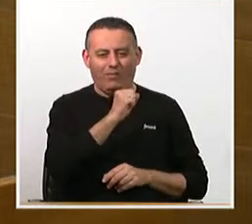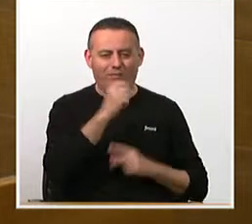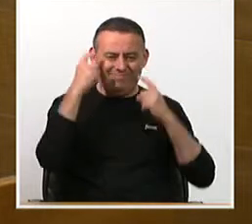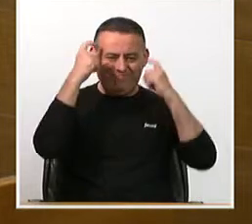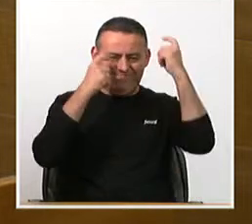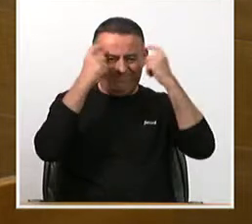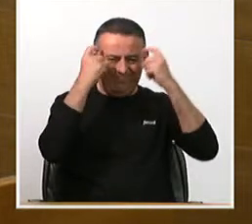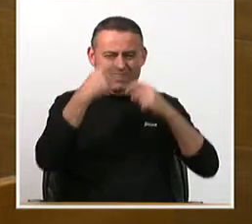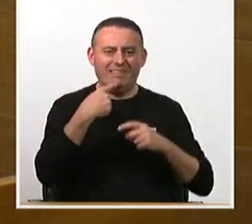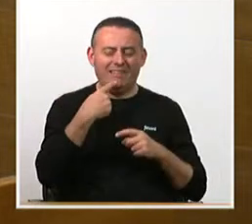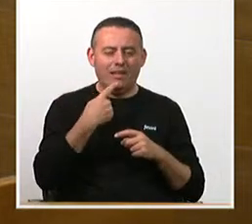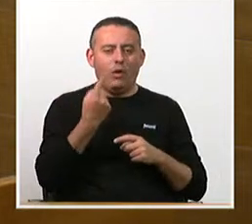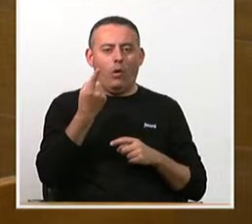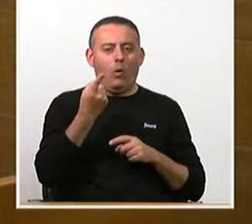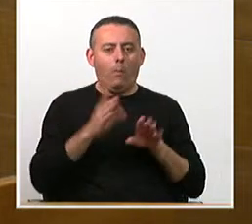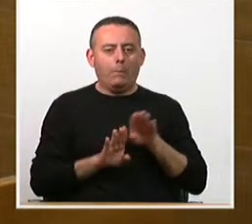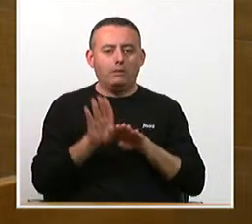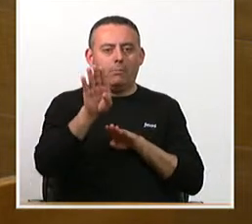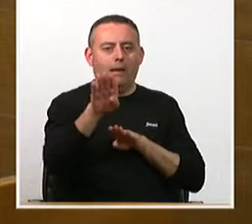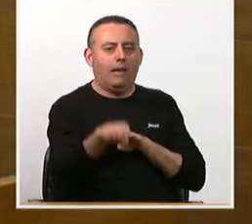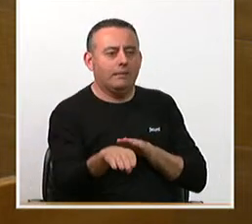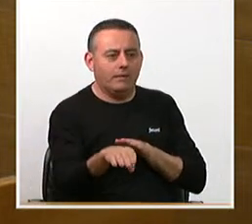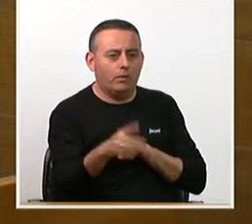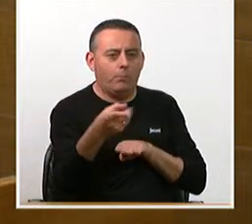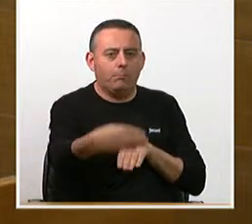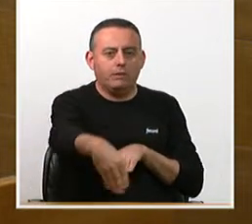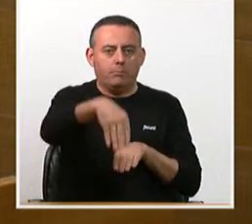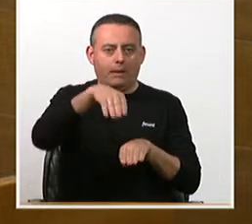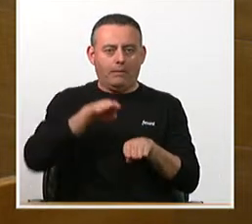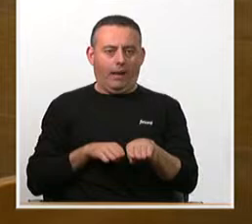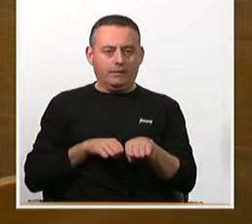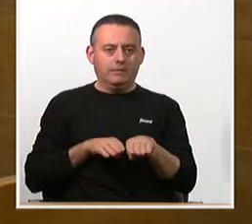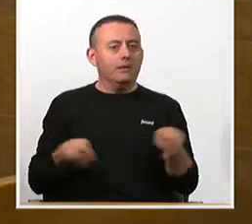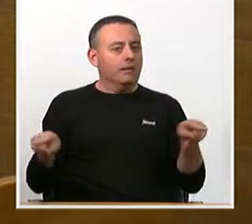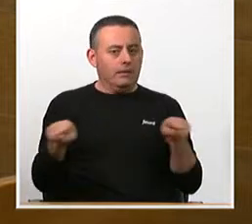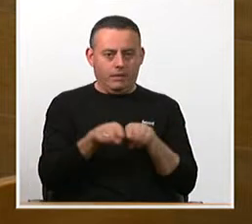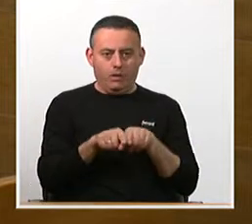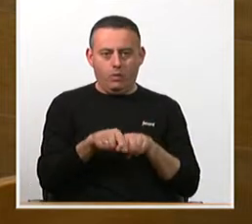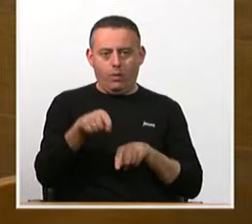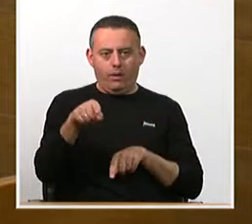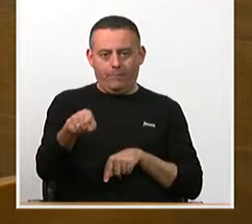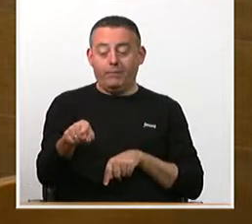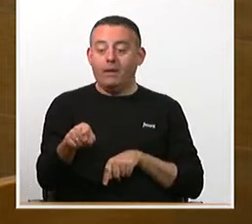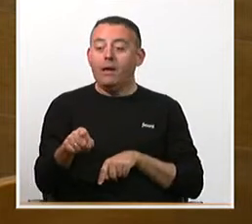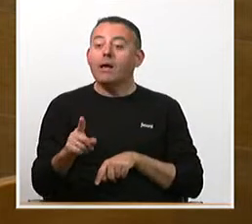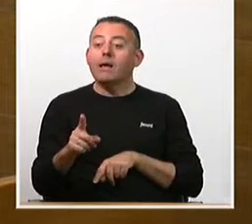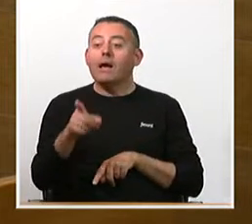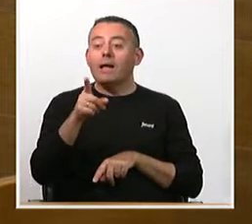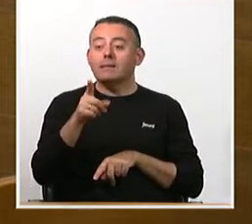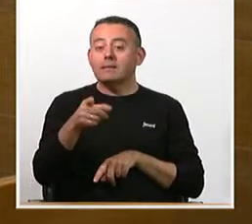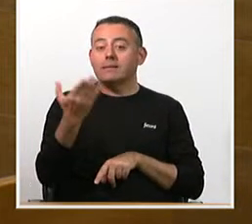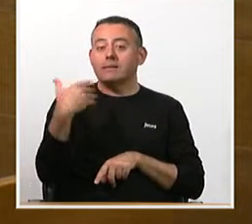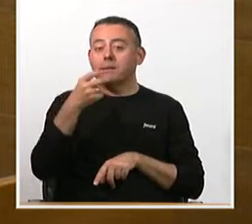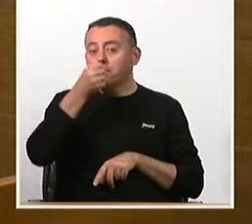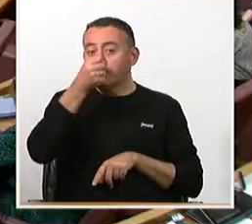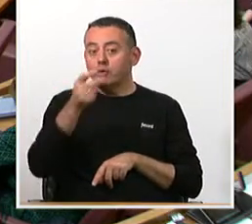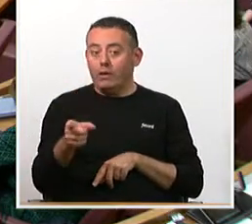lamentable de paso para atrás de las políticas que en apenas 7 meses Está desarrollando partido popular y vox